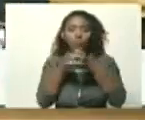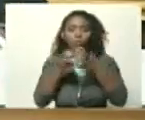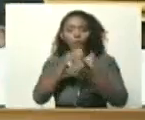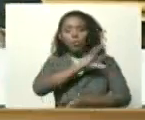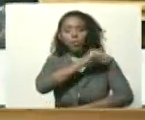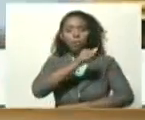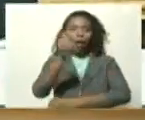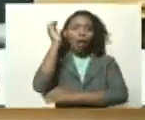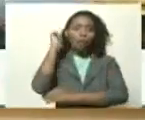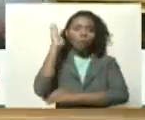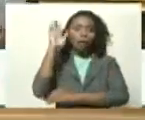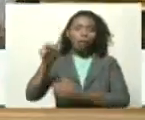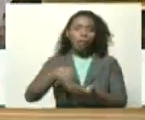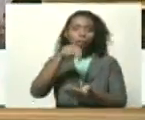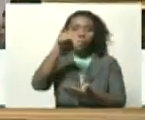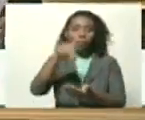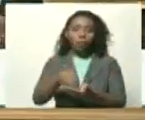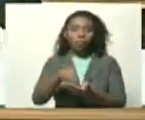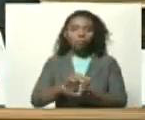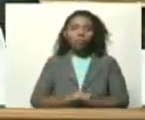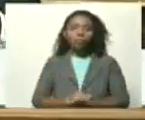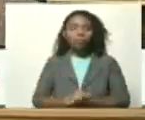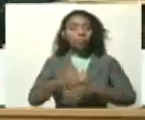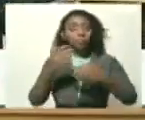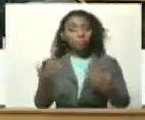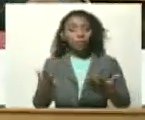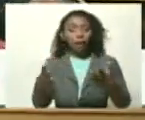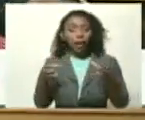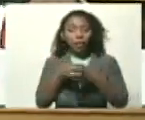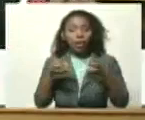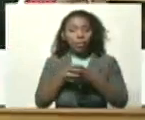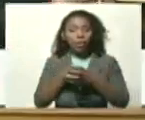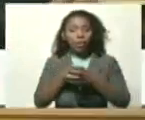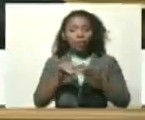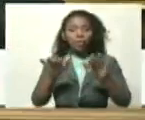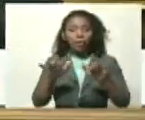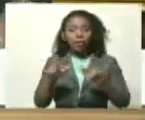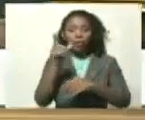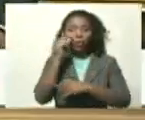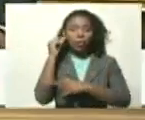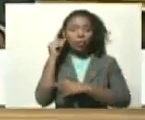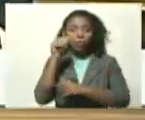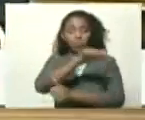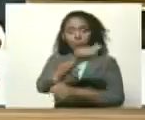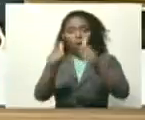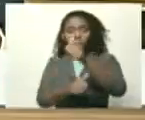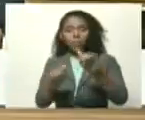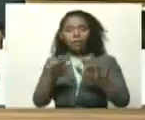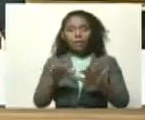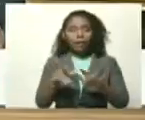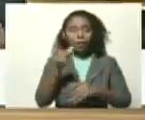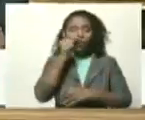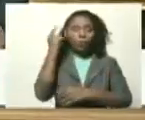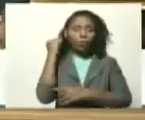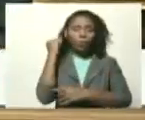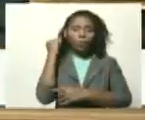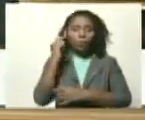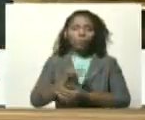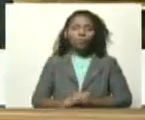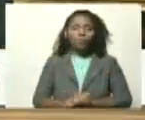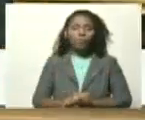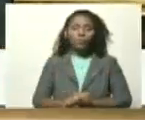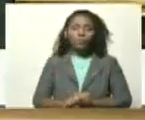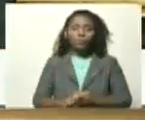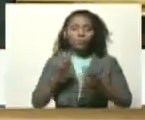la Asamblea Nacional y del equipo de secretario y subsecretario o secretaria y subsecretaria.